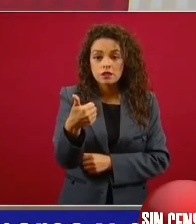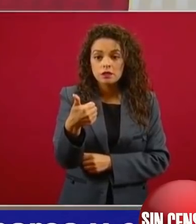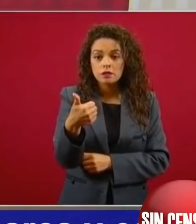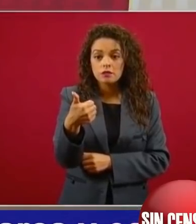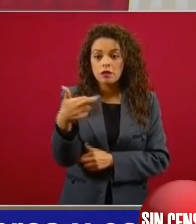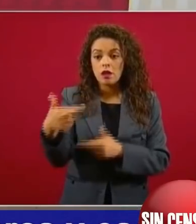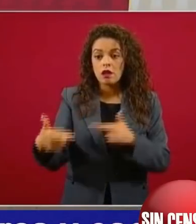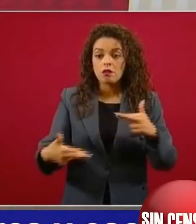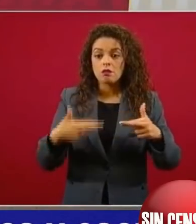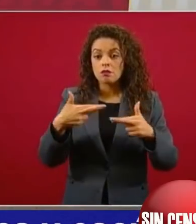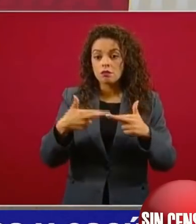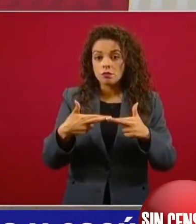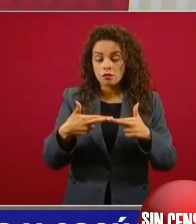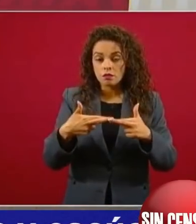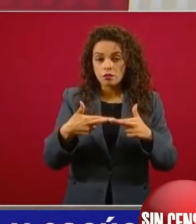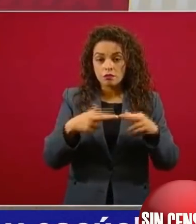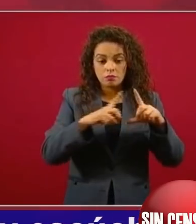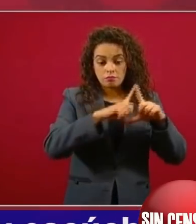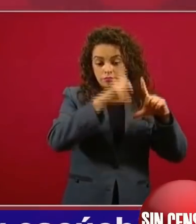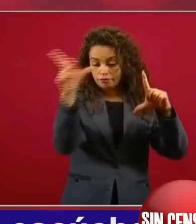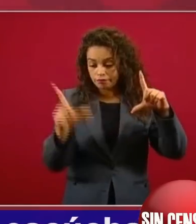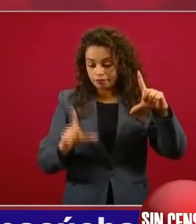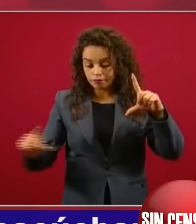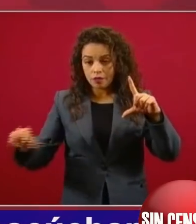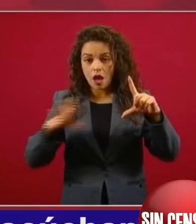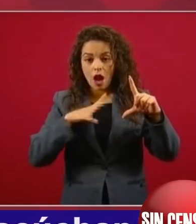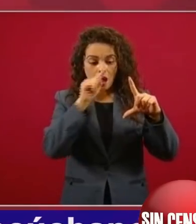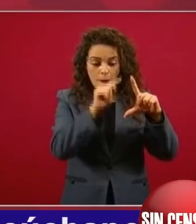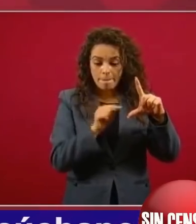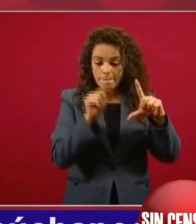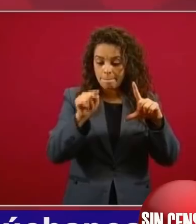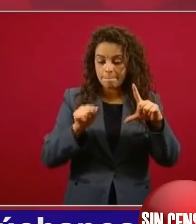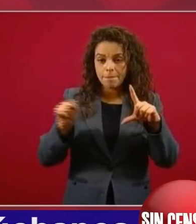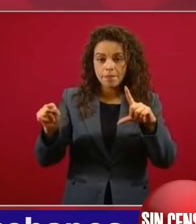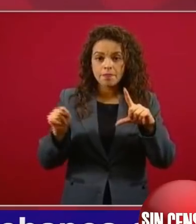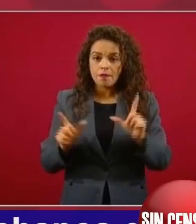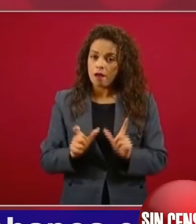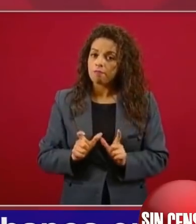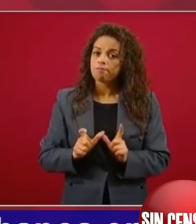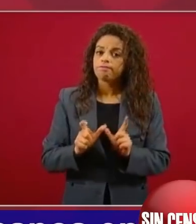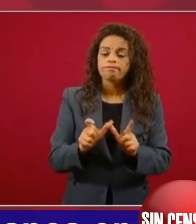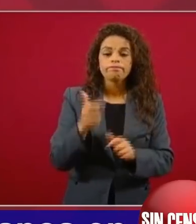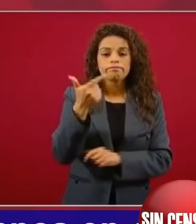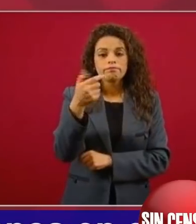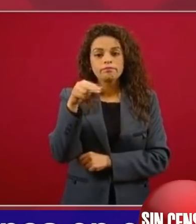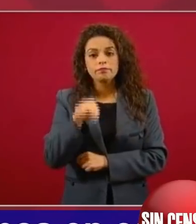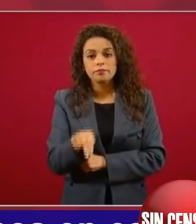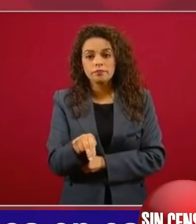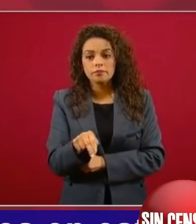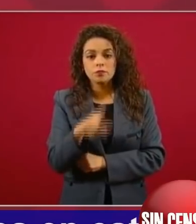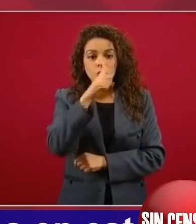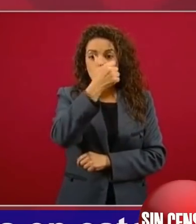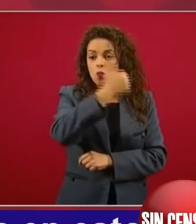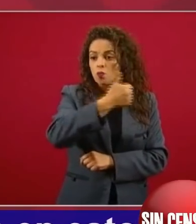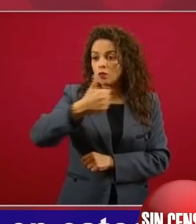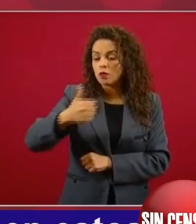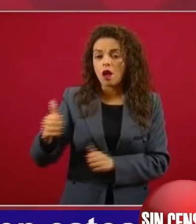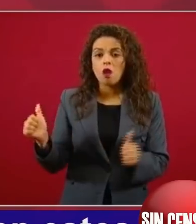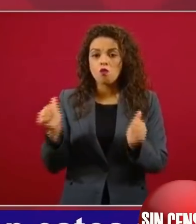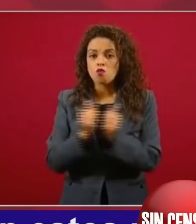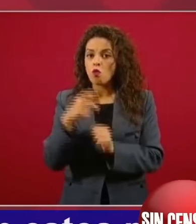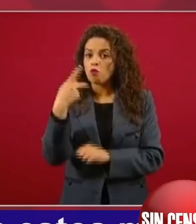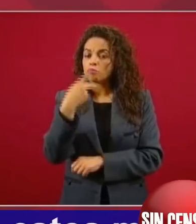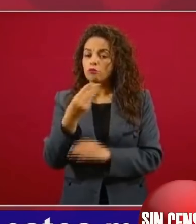regiones cubiertas del país por la Guardia Nacional, cada región con su cuartel.